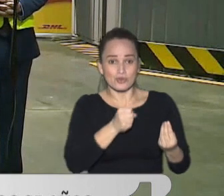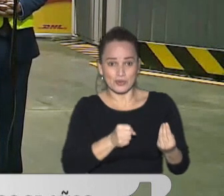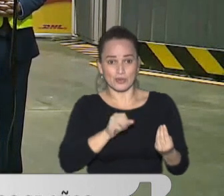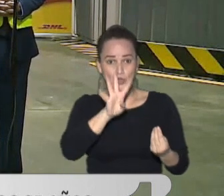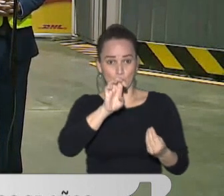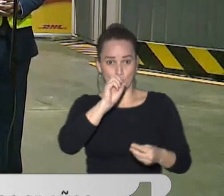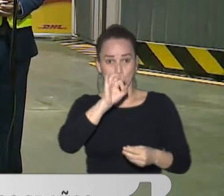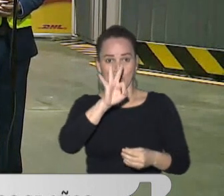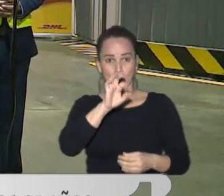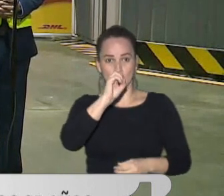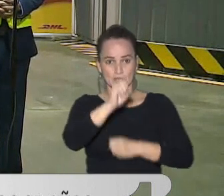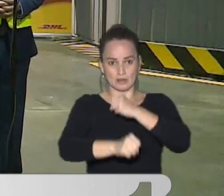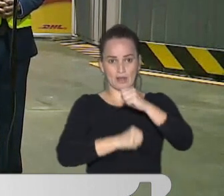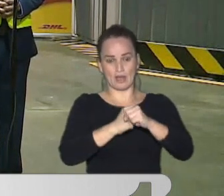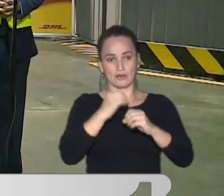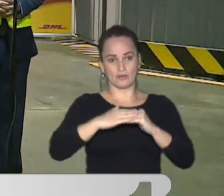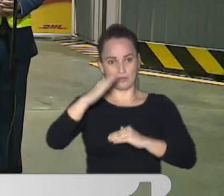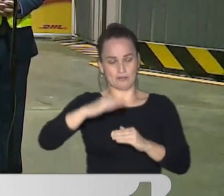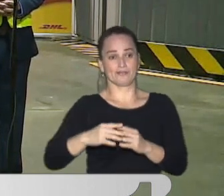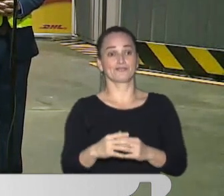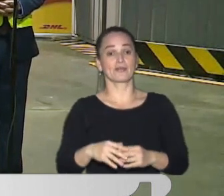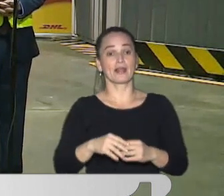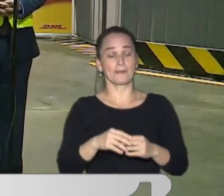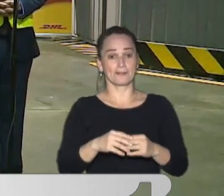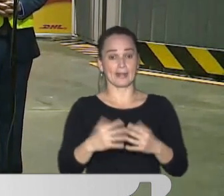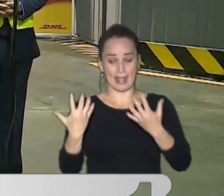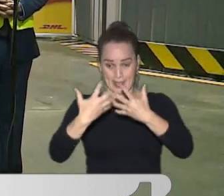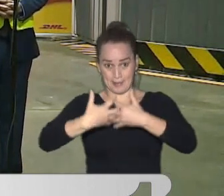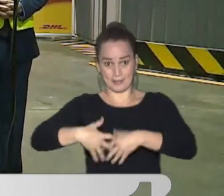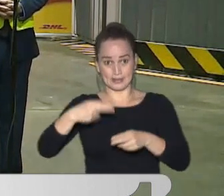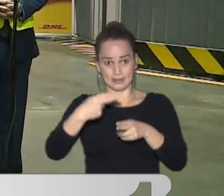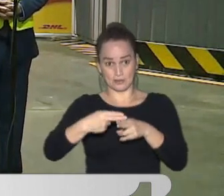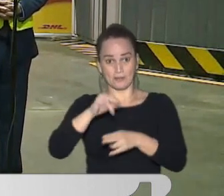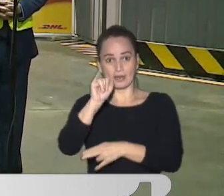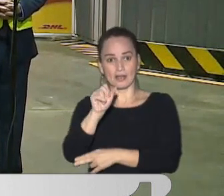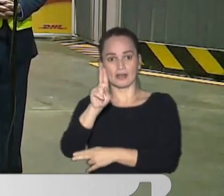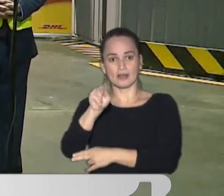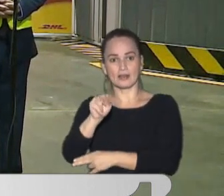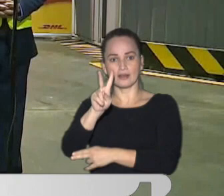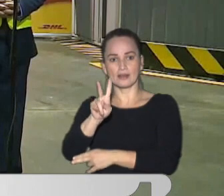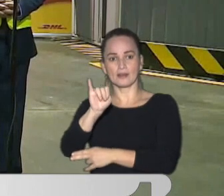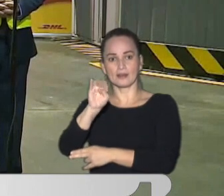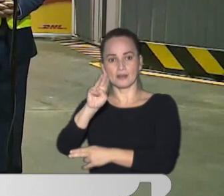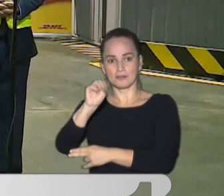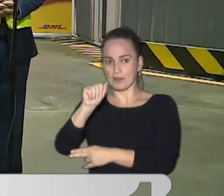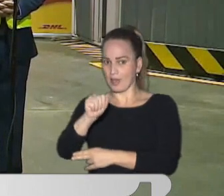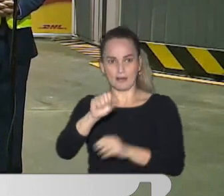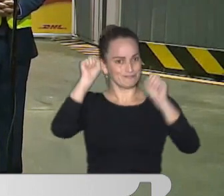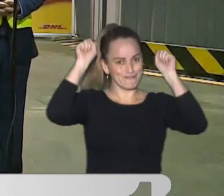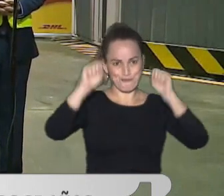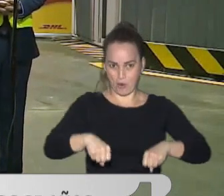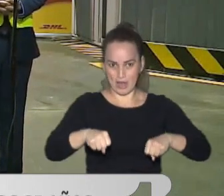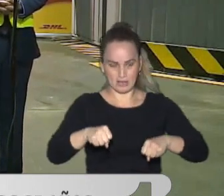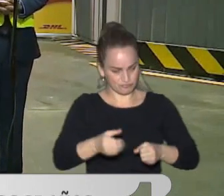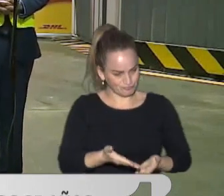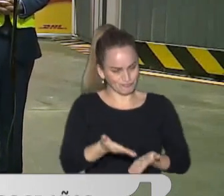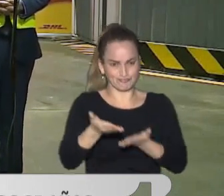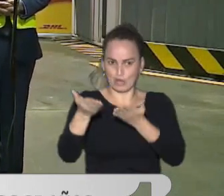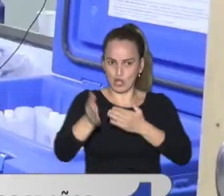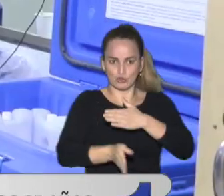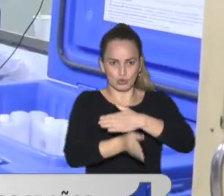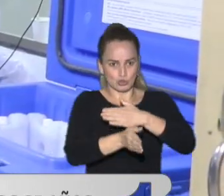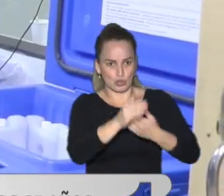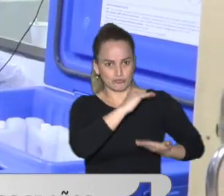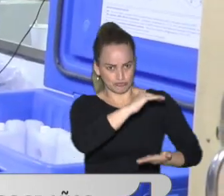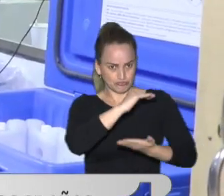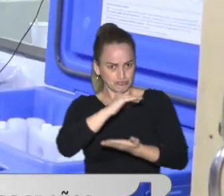la farmacéutica AstraZeneca, la cual se sumará también en los próximos días a las importaciones que vamos a tener en el país para la